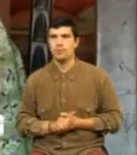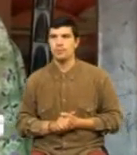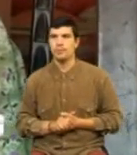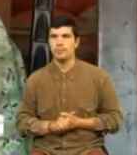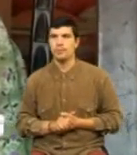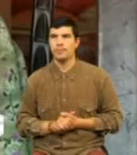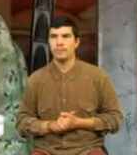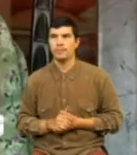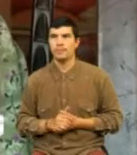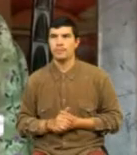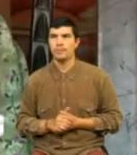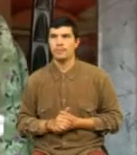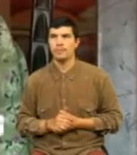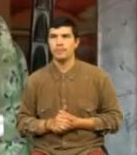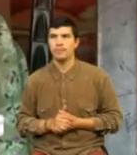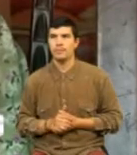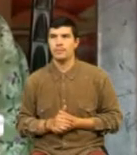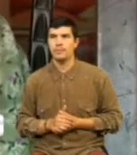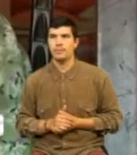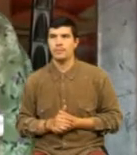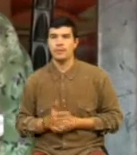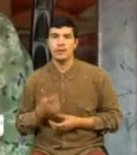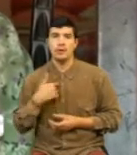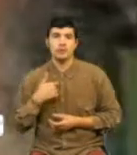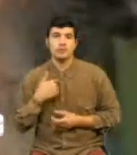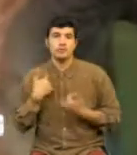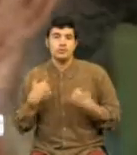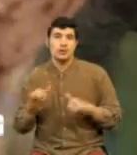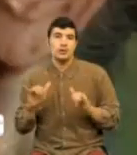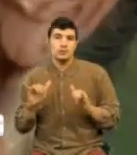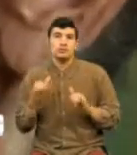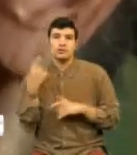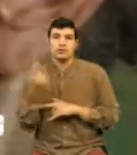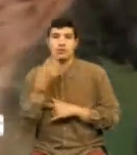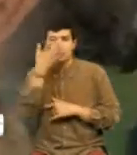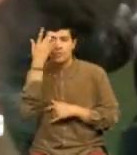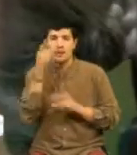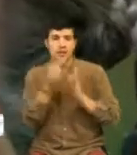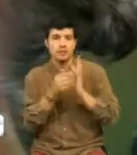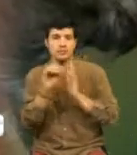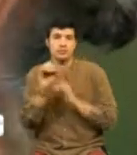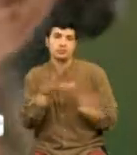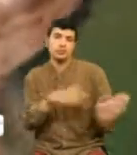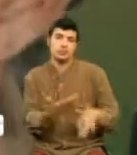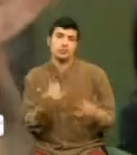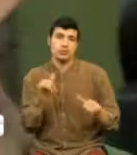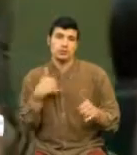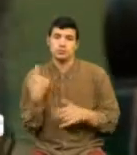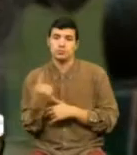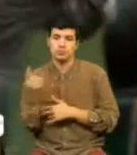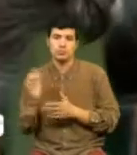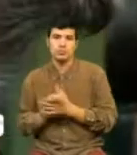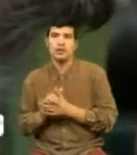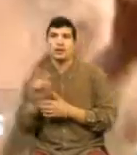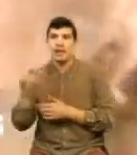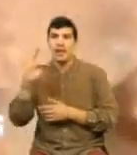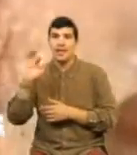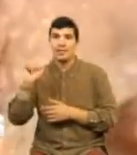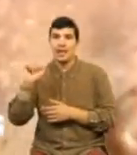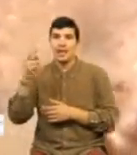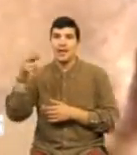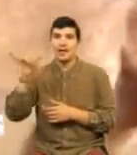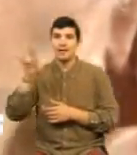Ya quedé viuda porque Mario se fue y no volvió. Su principal ejemplo de vida está en Cáchira, en norte